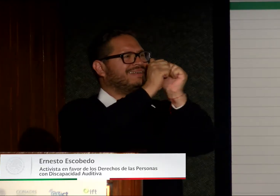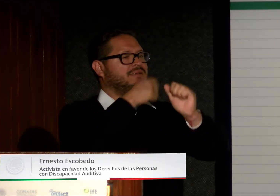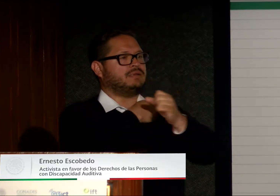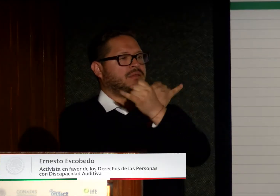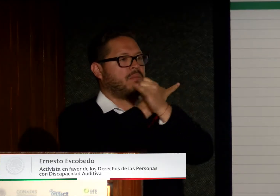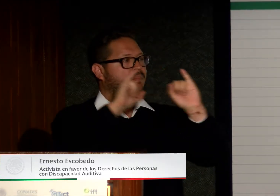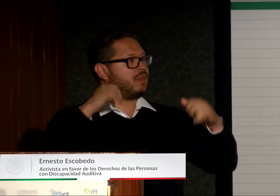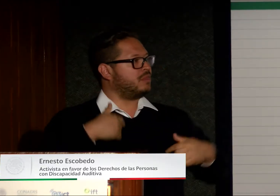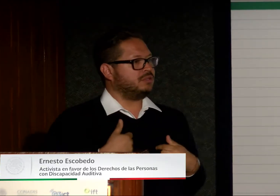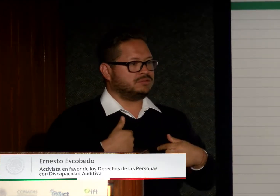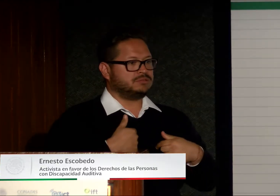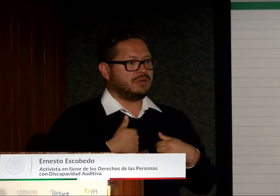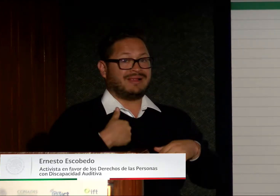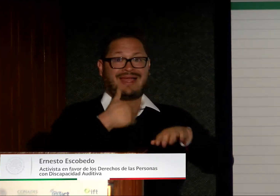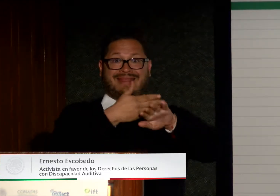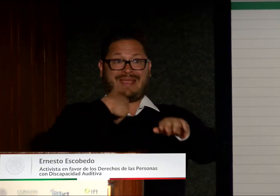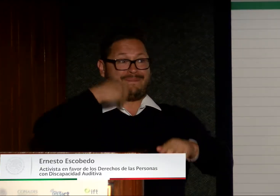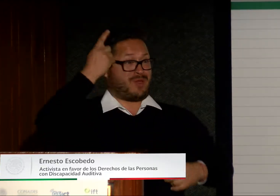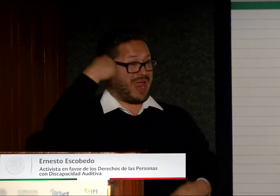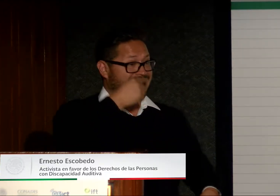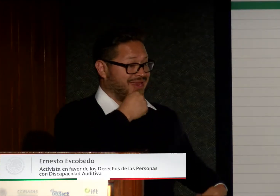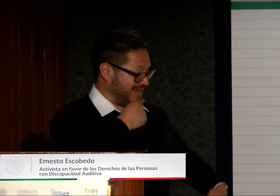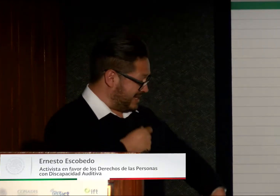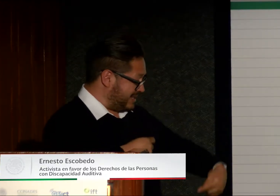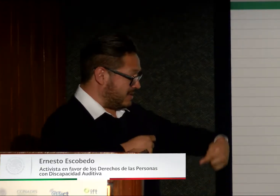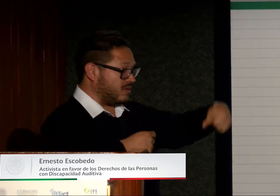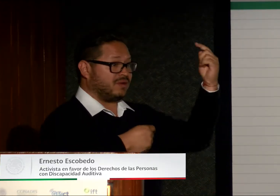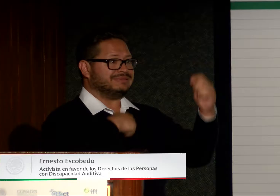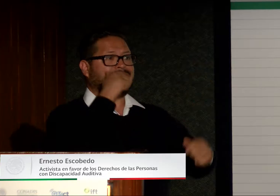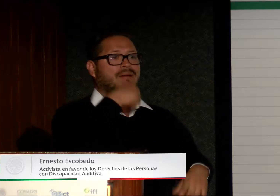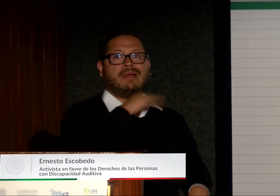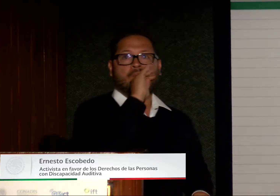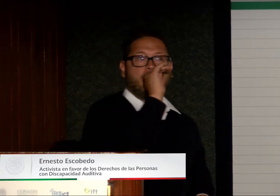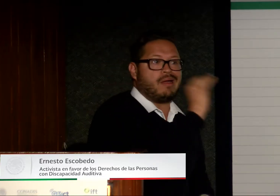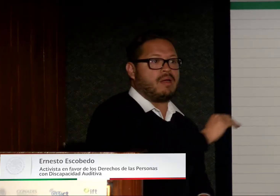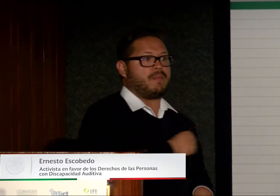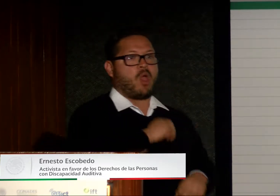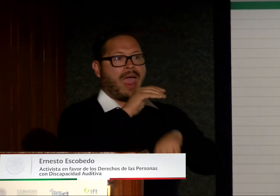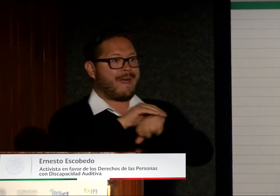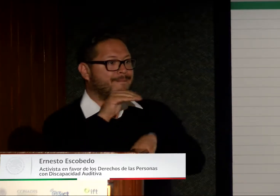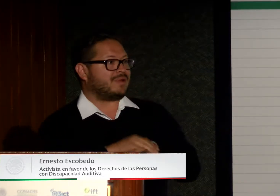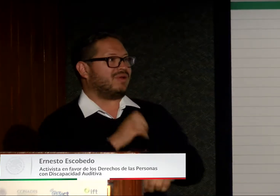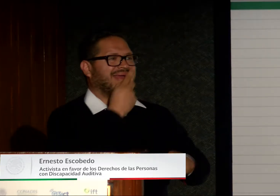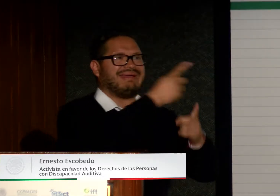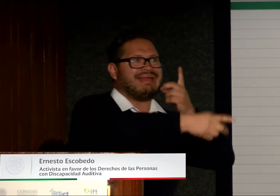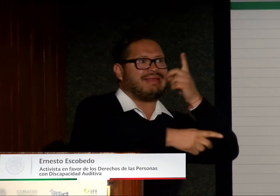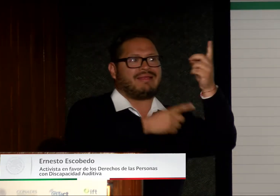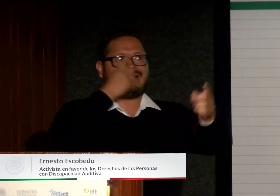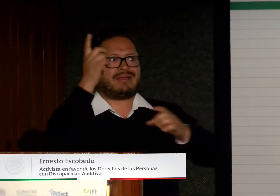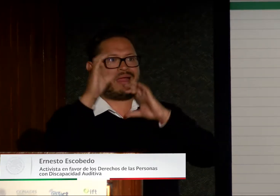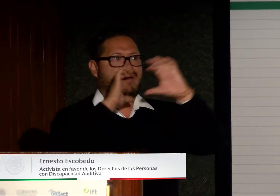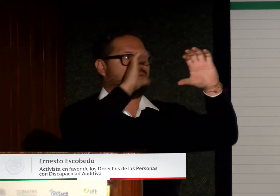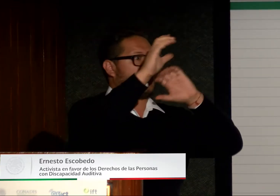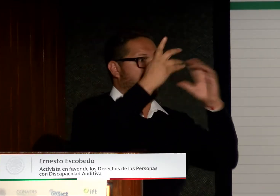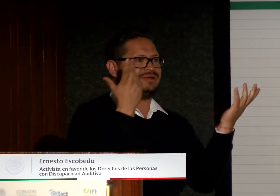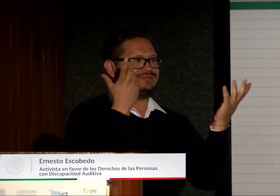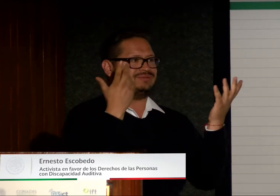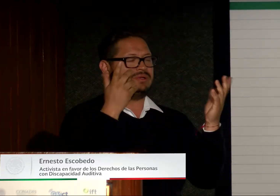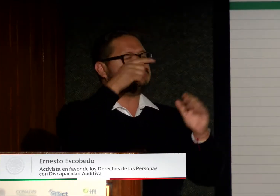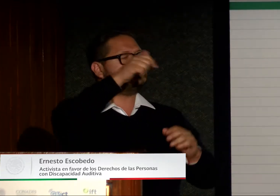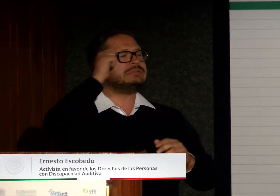avance tecnológico que me permite ser independiente. Desde niño siempre le había dicho, mamá ayúdame,